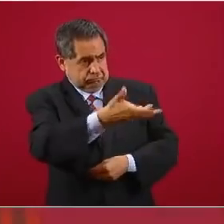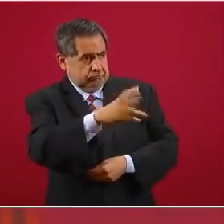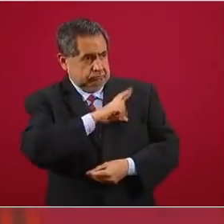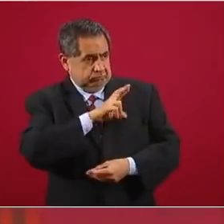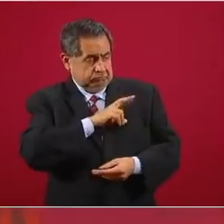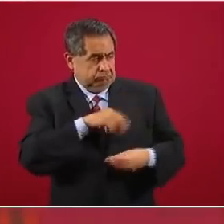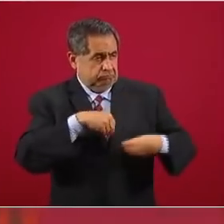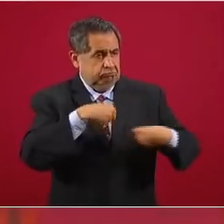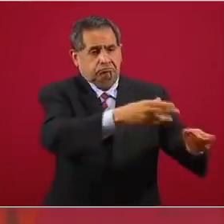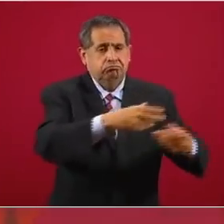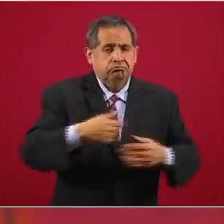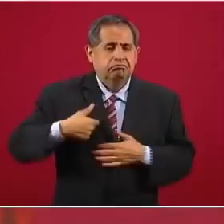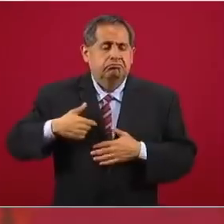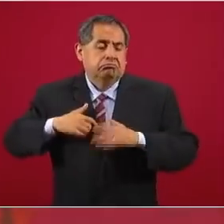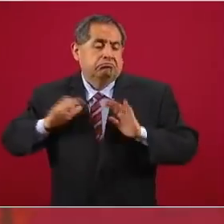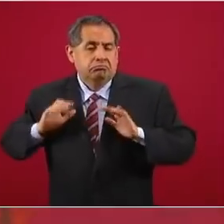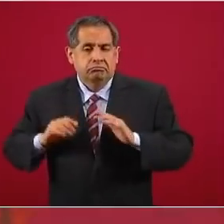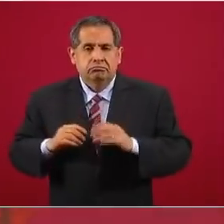Pues eso fue lo que hicieron.